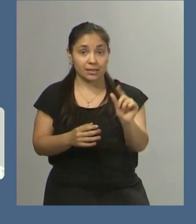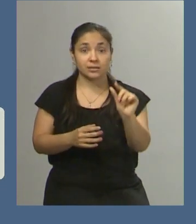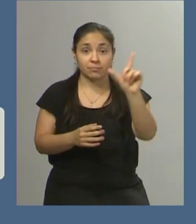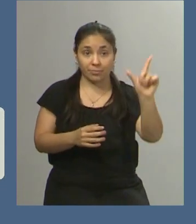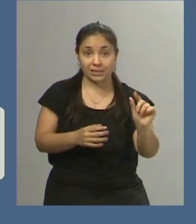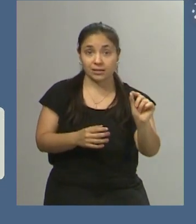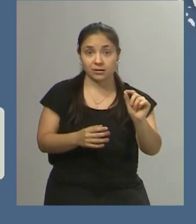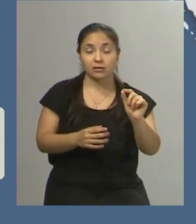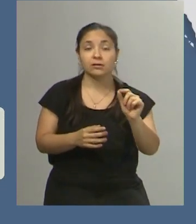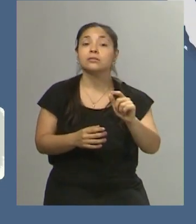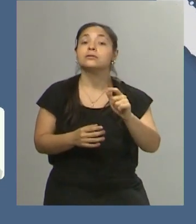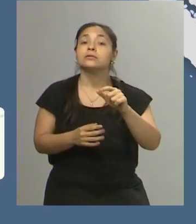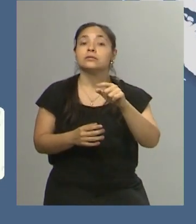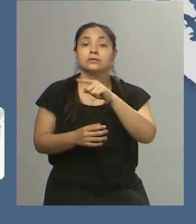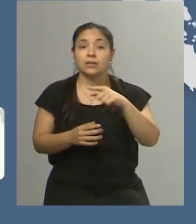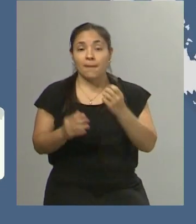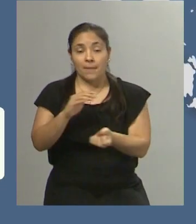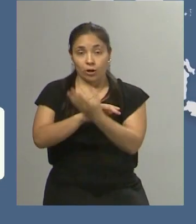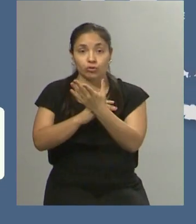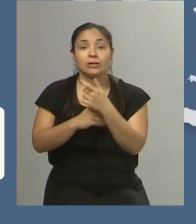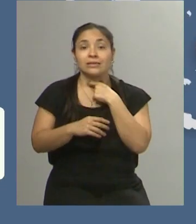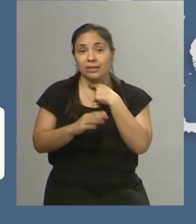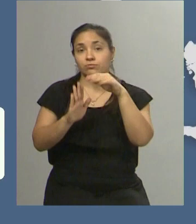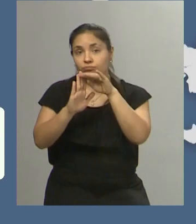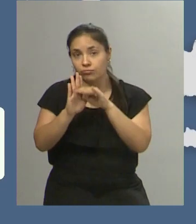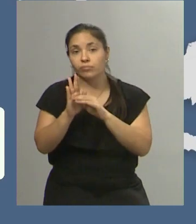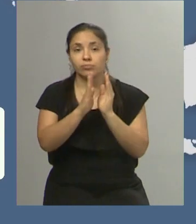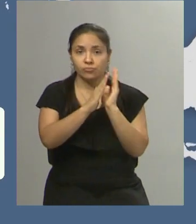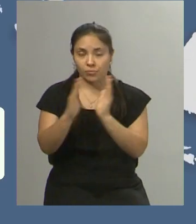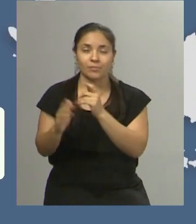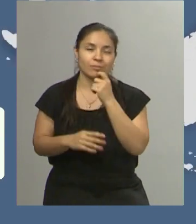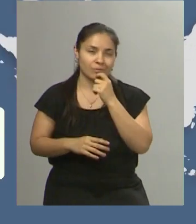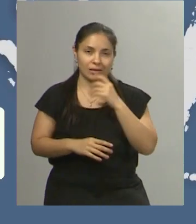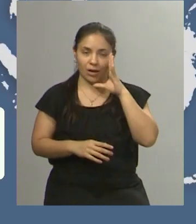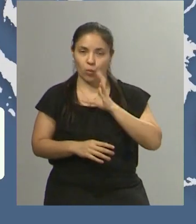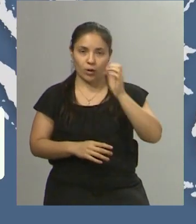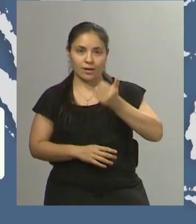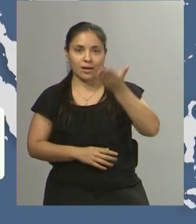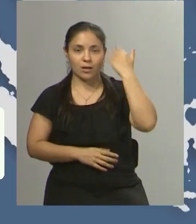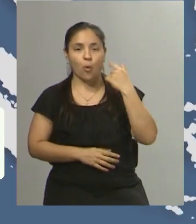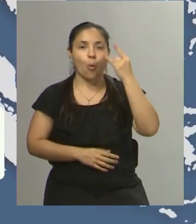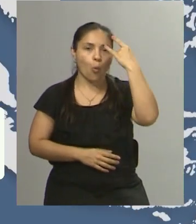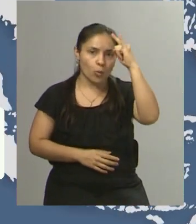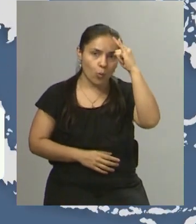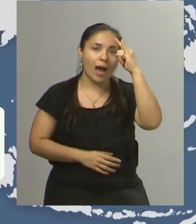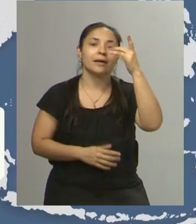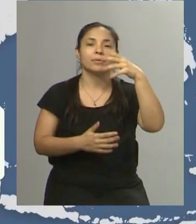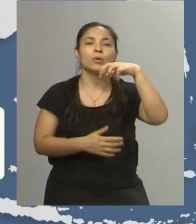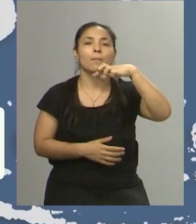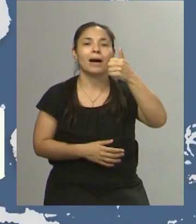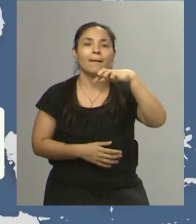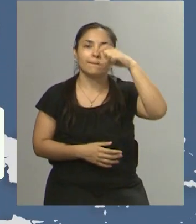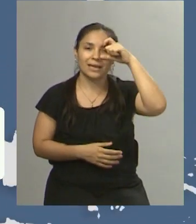estas cuestiones dentro del Mercosur? Porque, por ejemplo, si uno recuerda la cuestión de entre Argentina y Uruguay con papeleras, no se